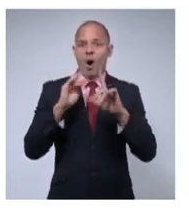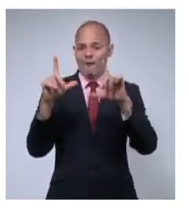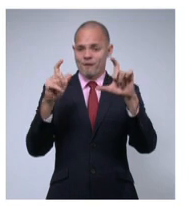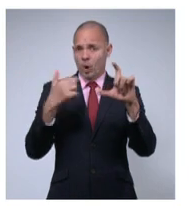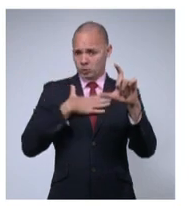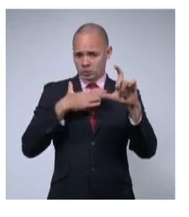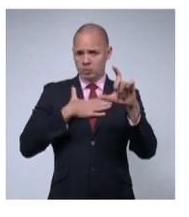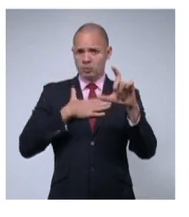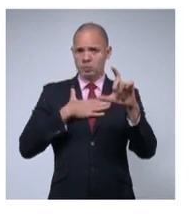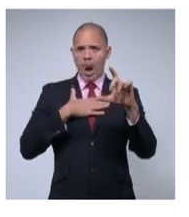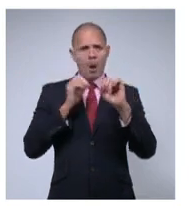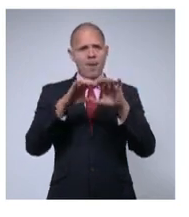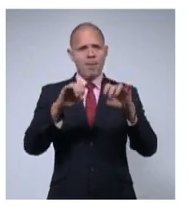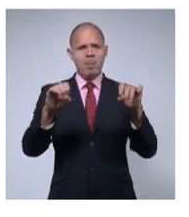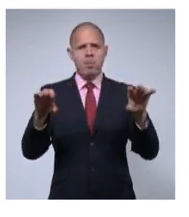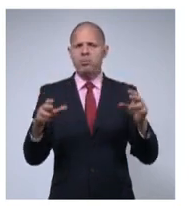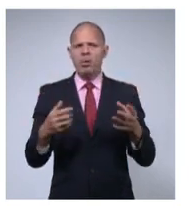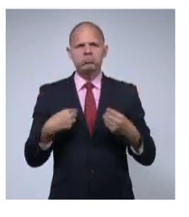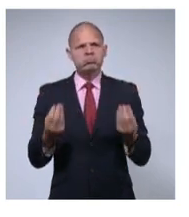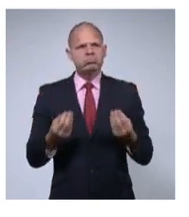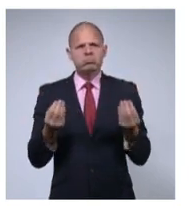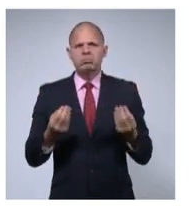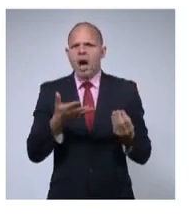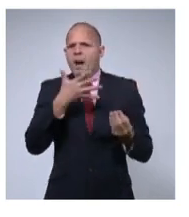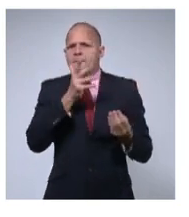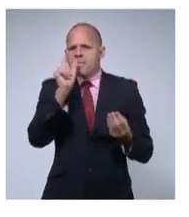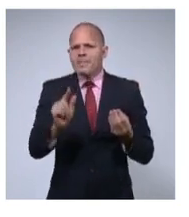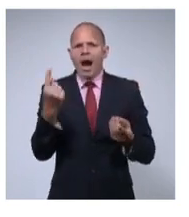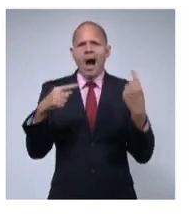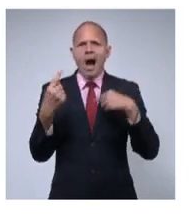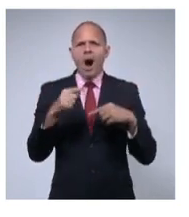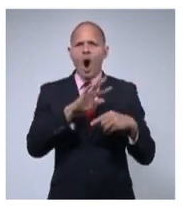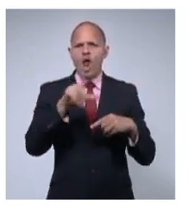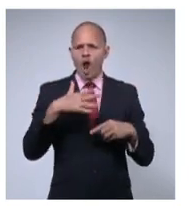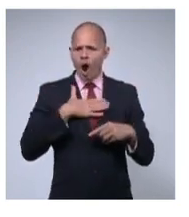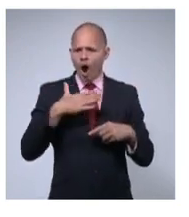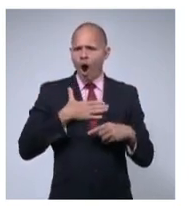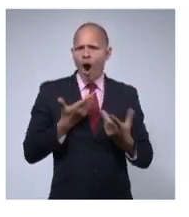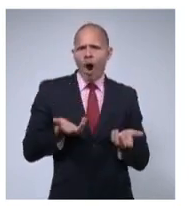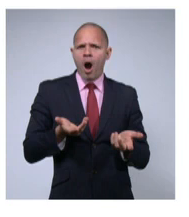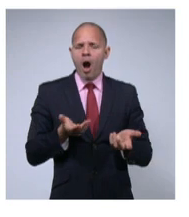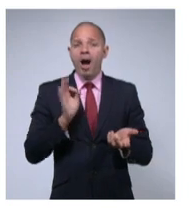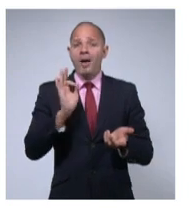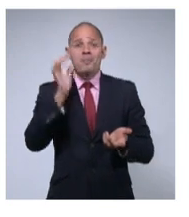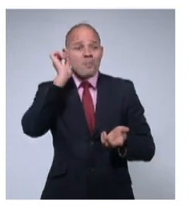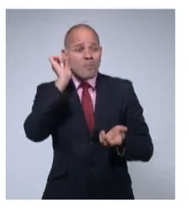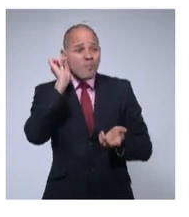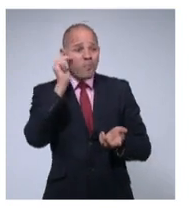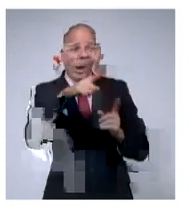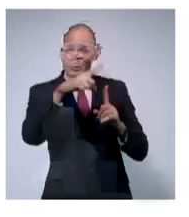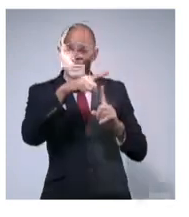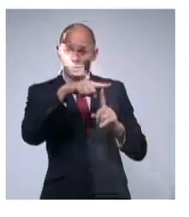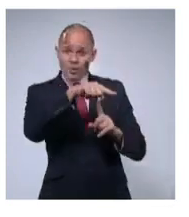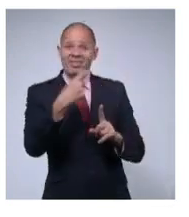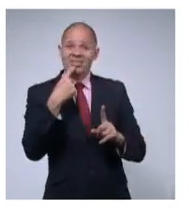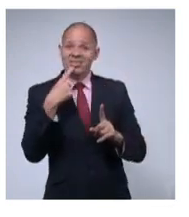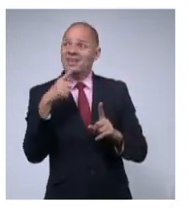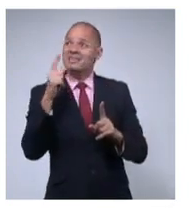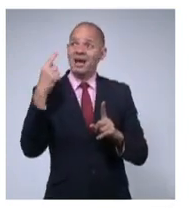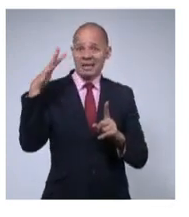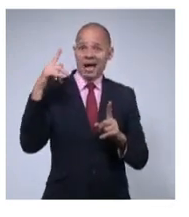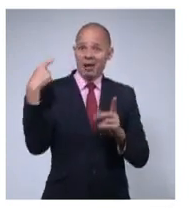aparezco. Todo parece indicar que hay alguien detrás de todo esto, pues la joven que declaró en el NTV con respecto a que está financiada para dar